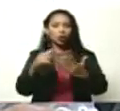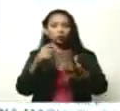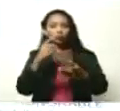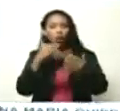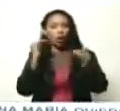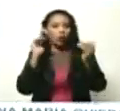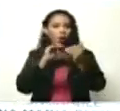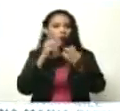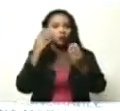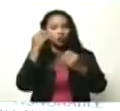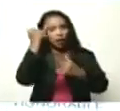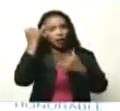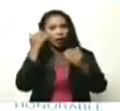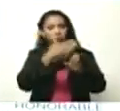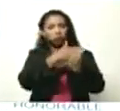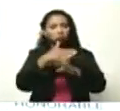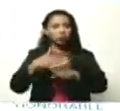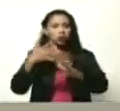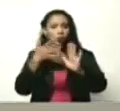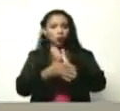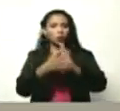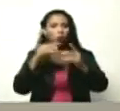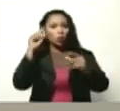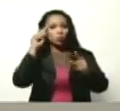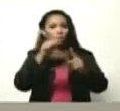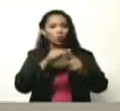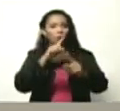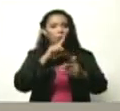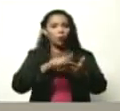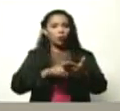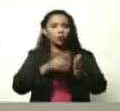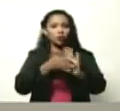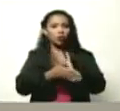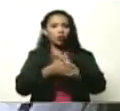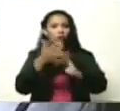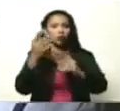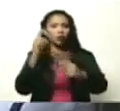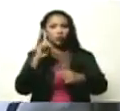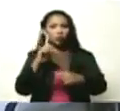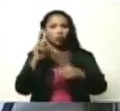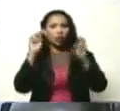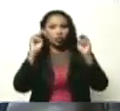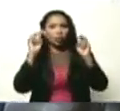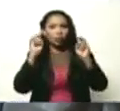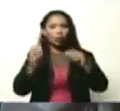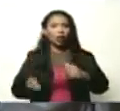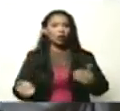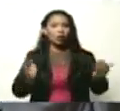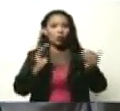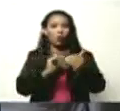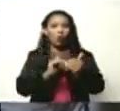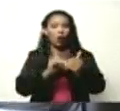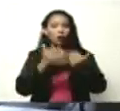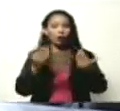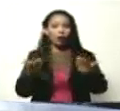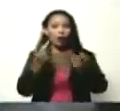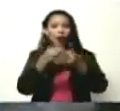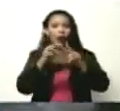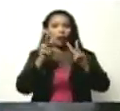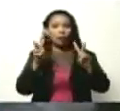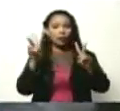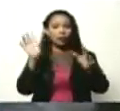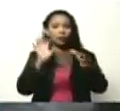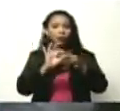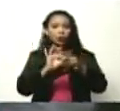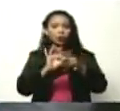vamos a ir compartiendo y sobre todo objetivos que vamos a ir cumpliendo con una premisa en común, y es que la paz es lo que